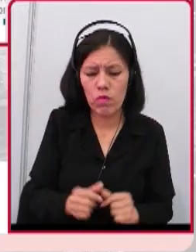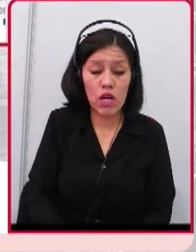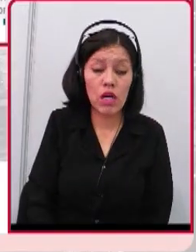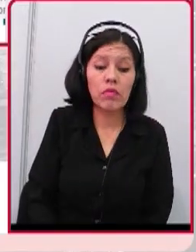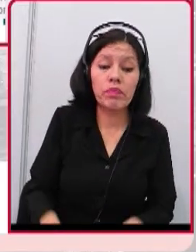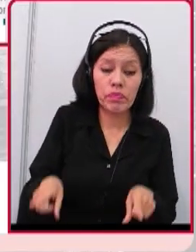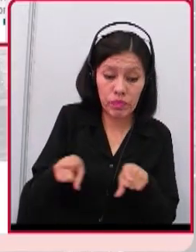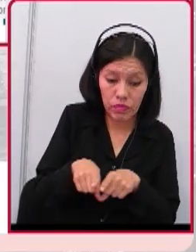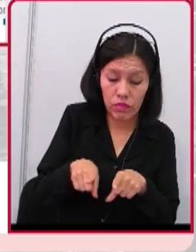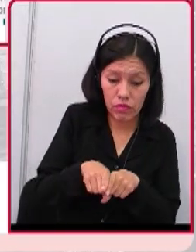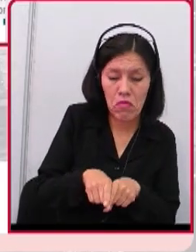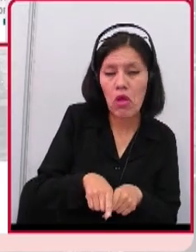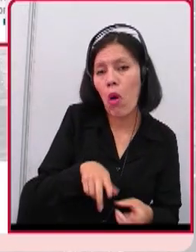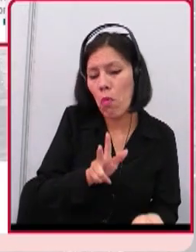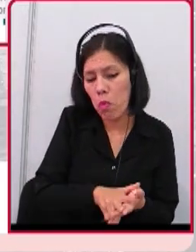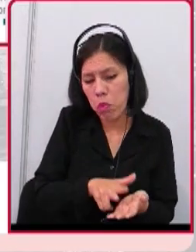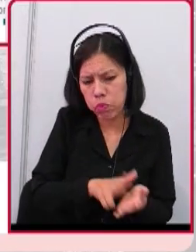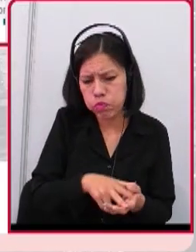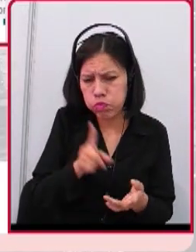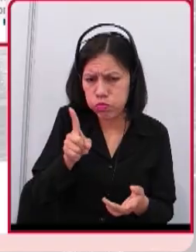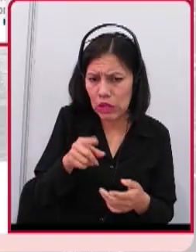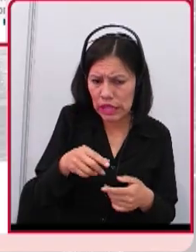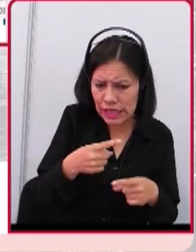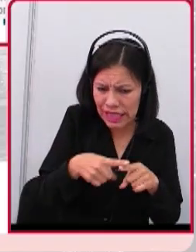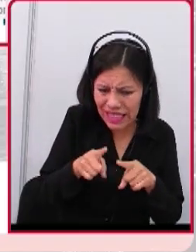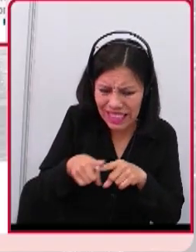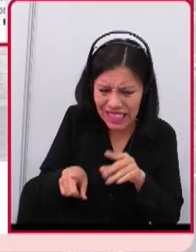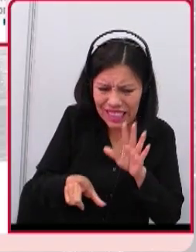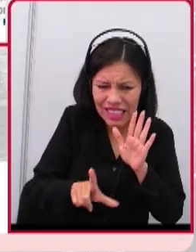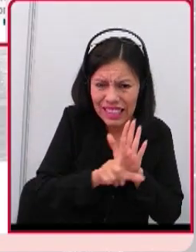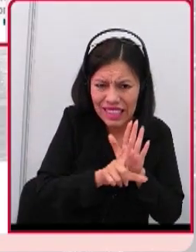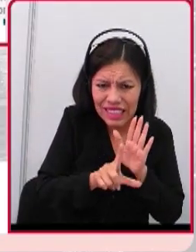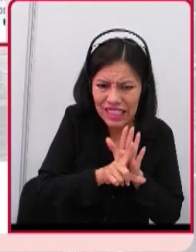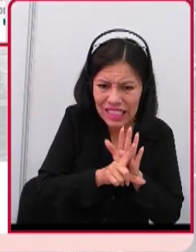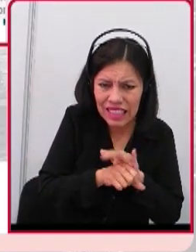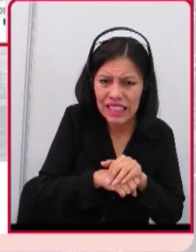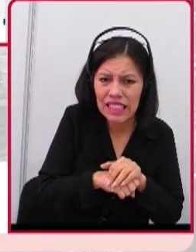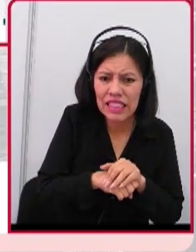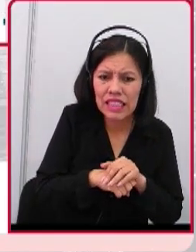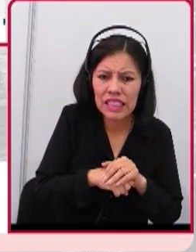También validé mis leyes. Aquí tengo,